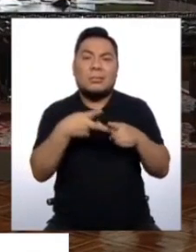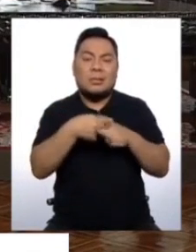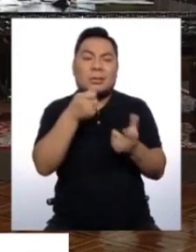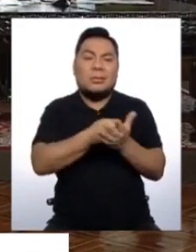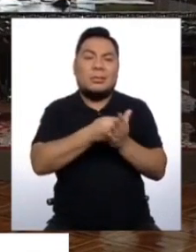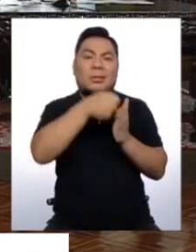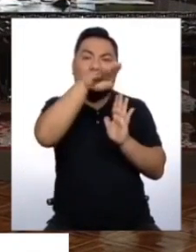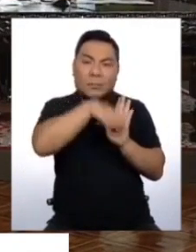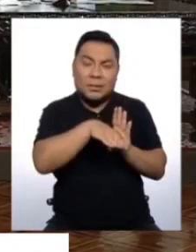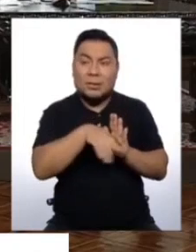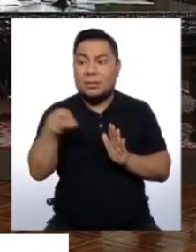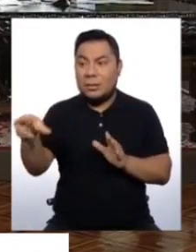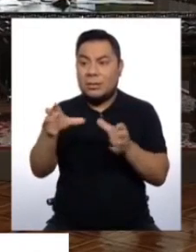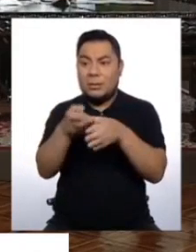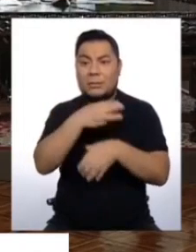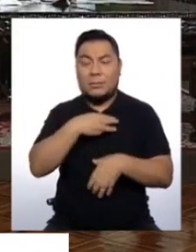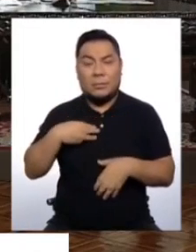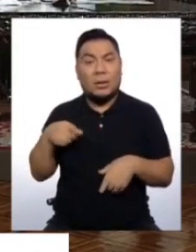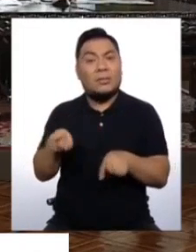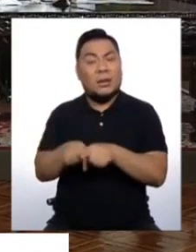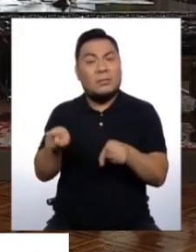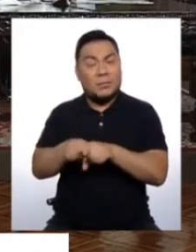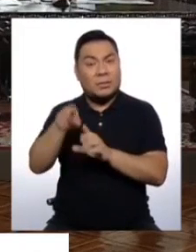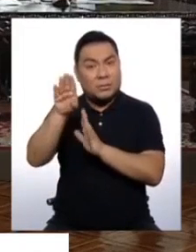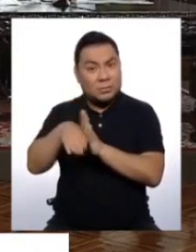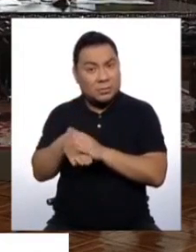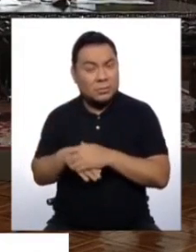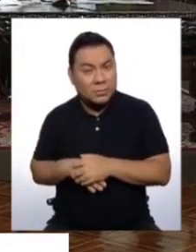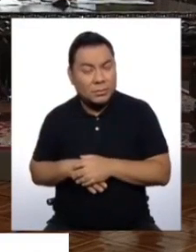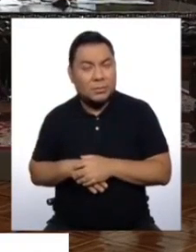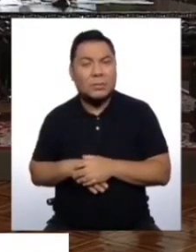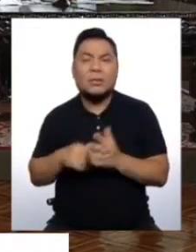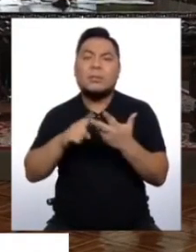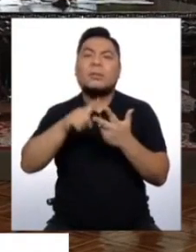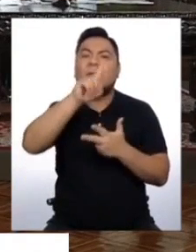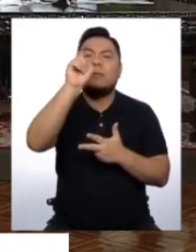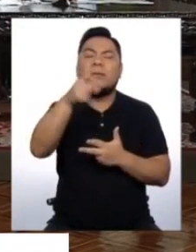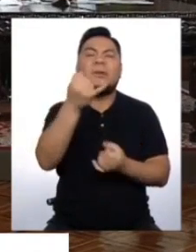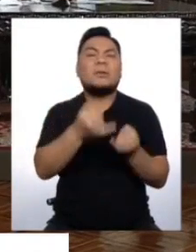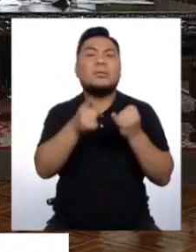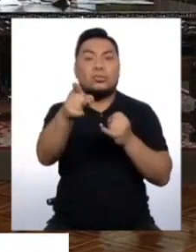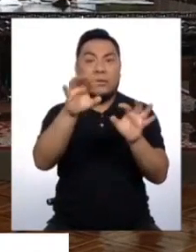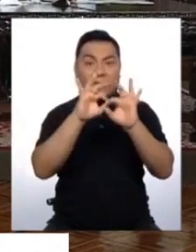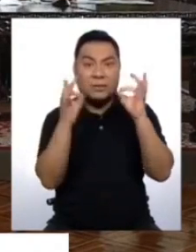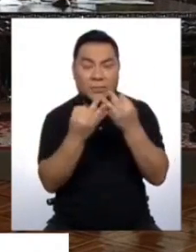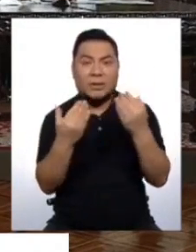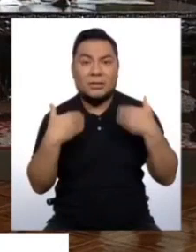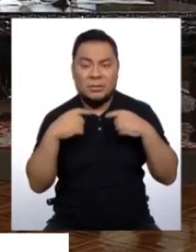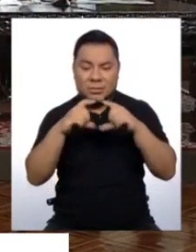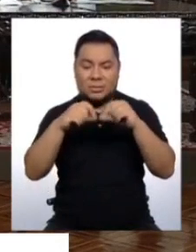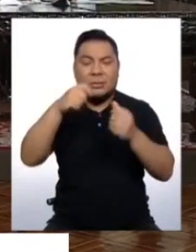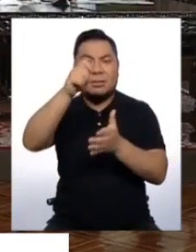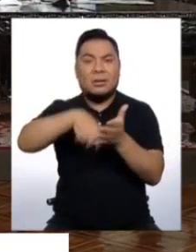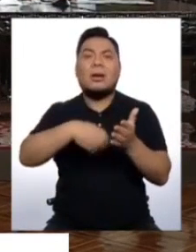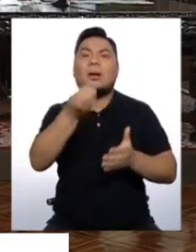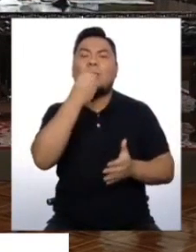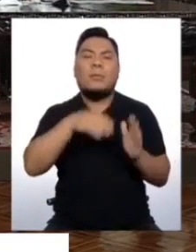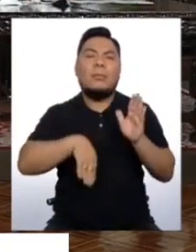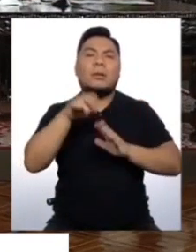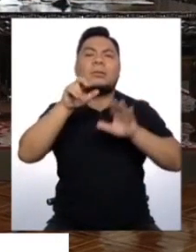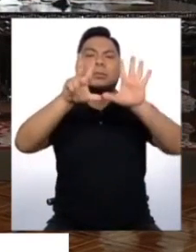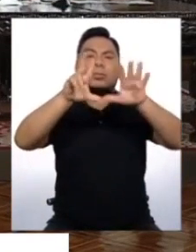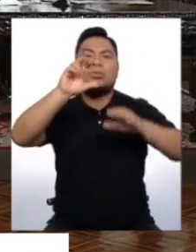sueldo? Finalmente, ¿qué hay de cierto que usted y su familia tiene una tarjeta de alimentos por más